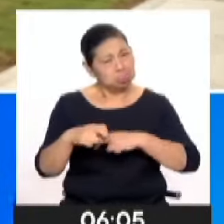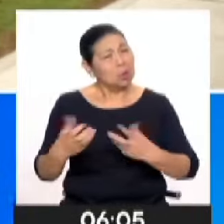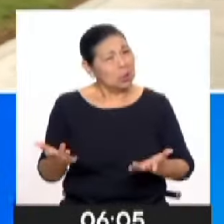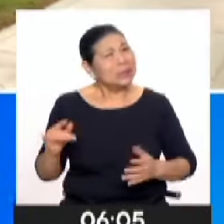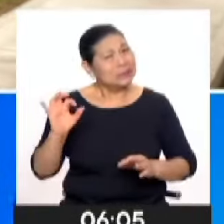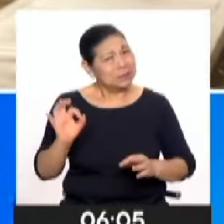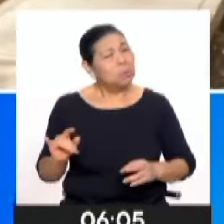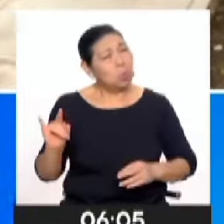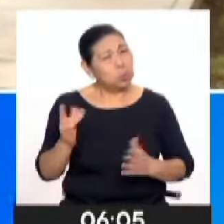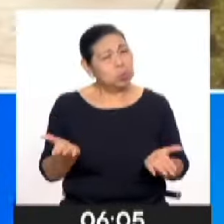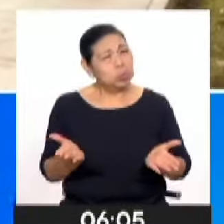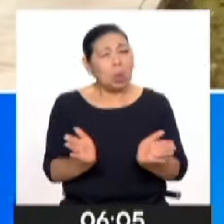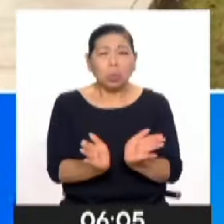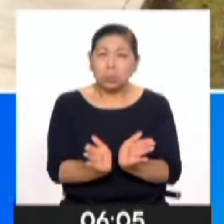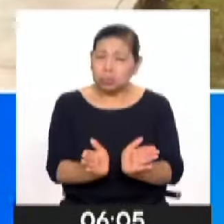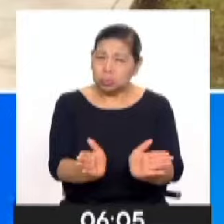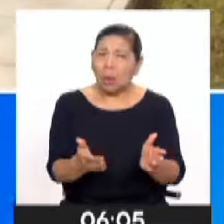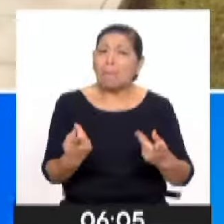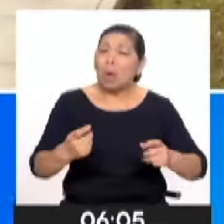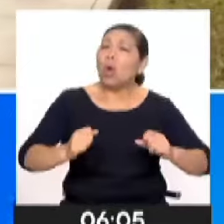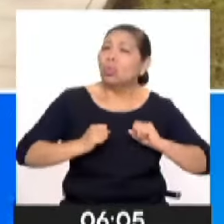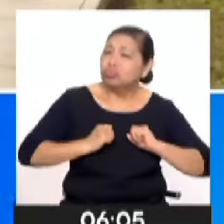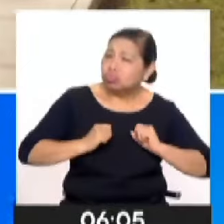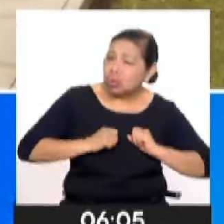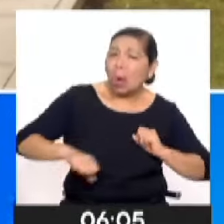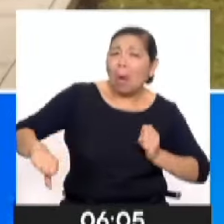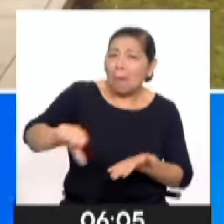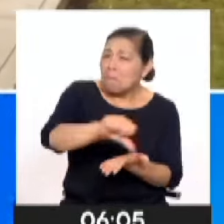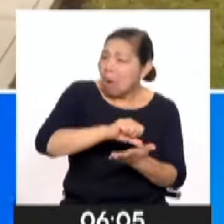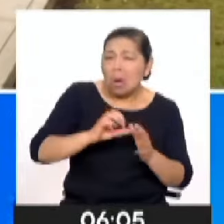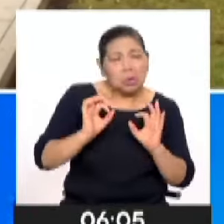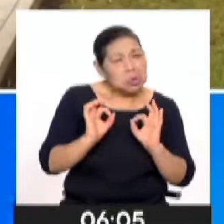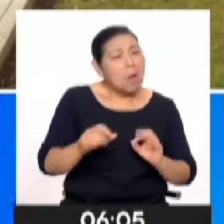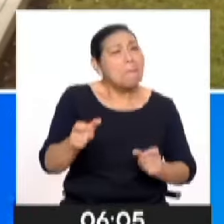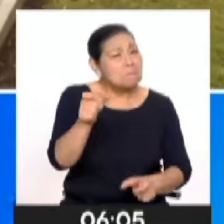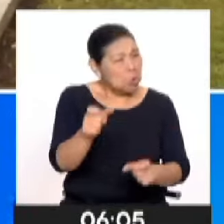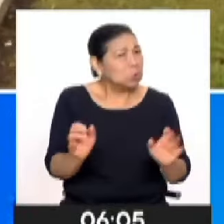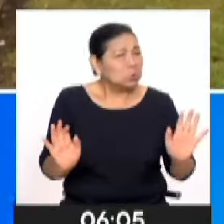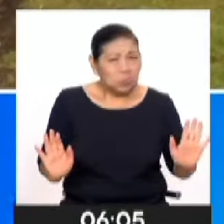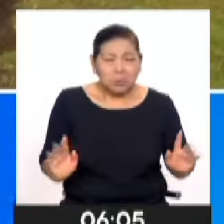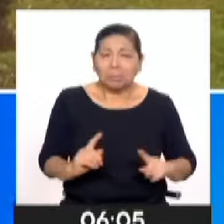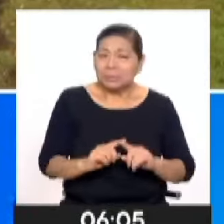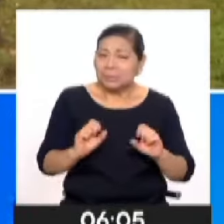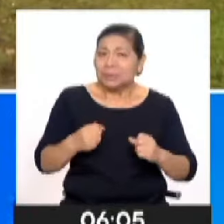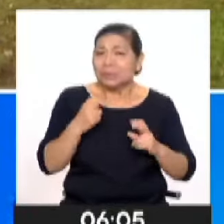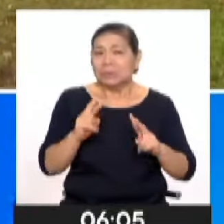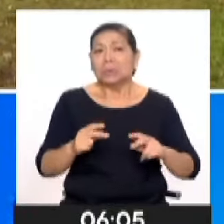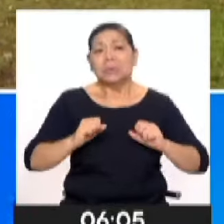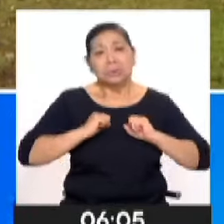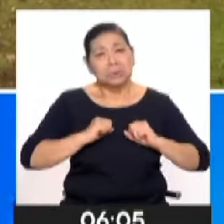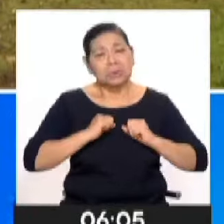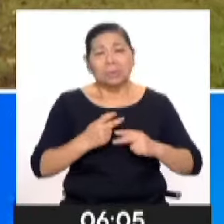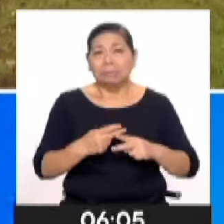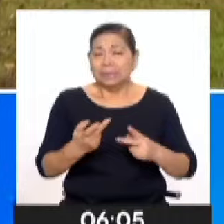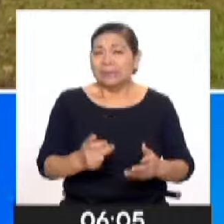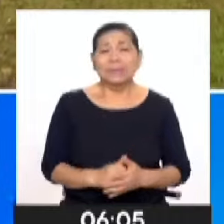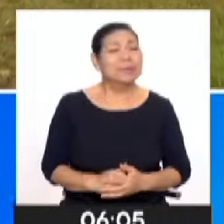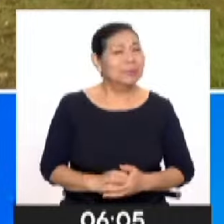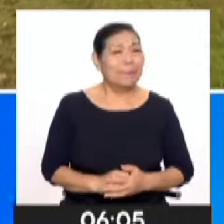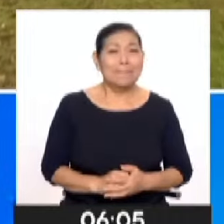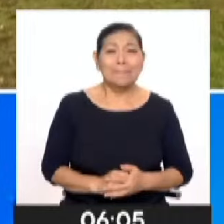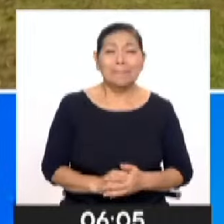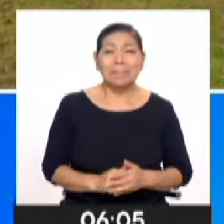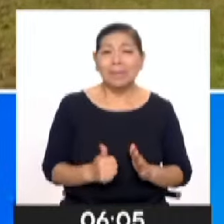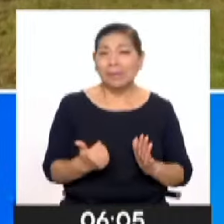utilizan esto como un espacio para ejercicios para poder en este caso ahí vemos que se están ejercitando los vecinos no